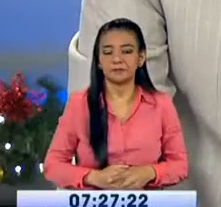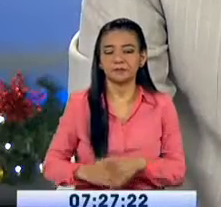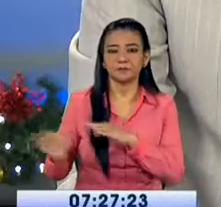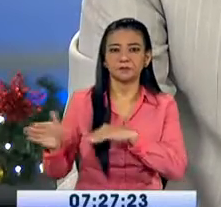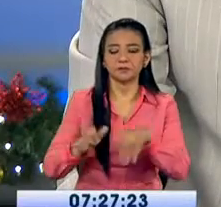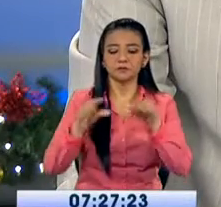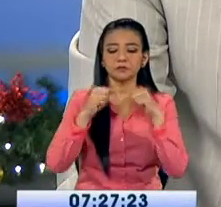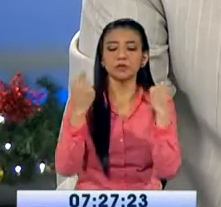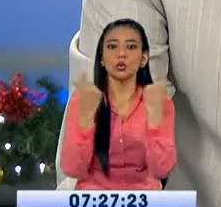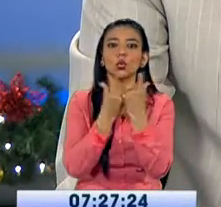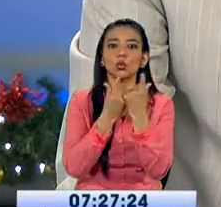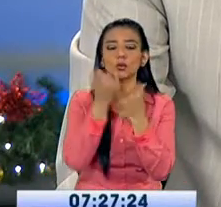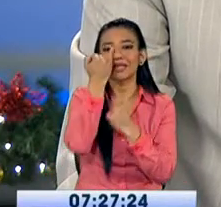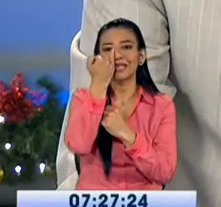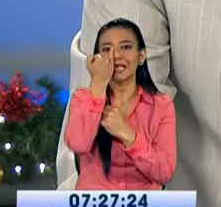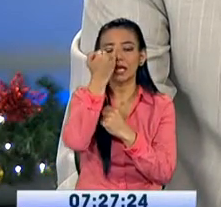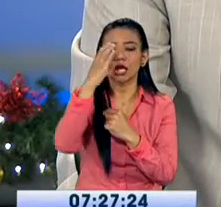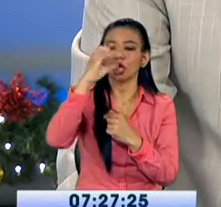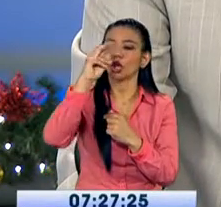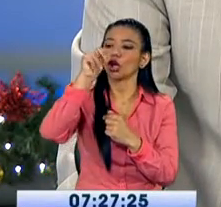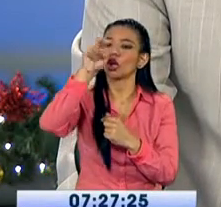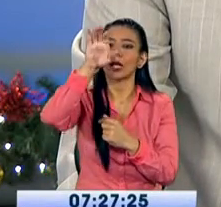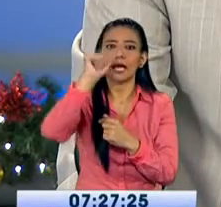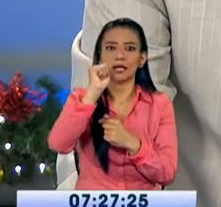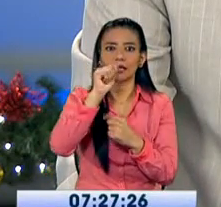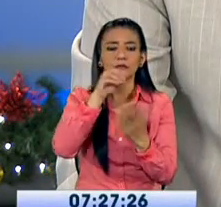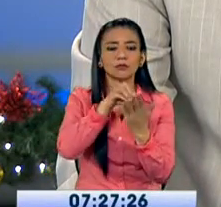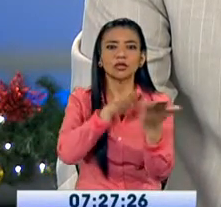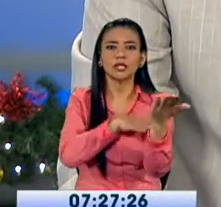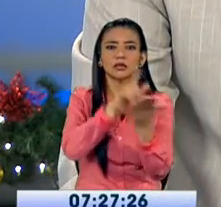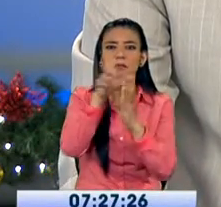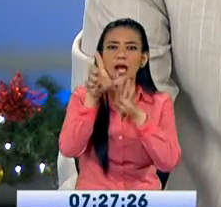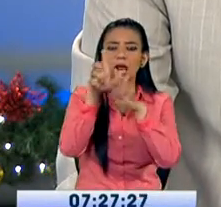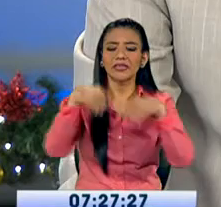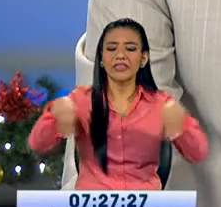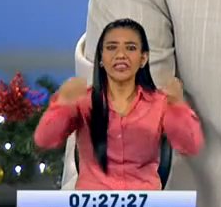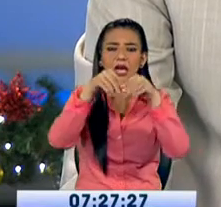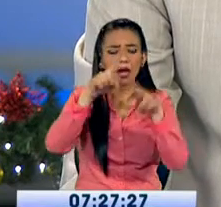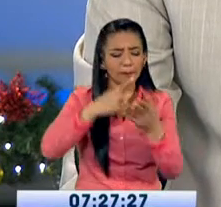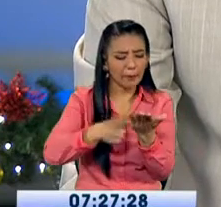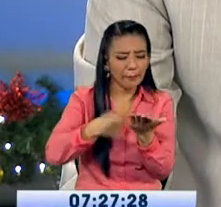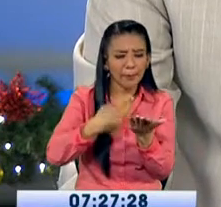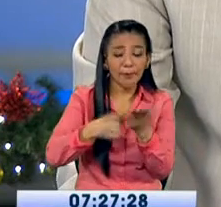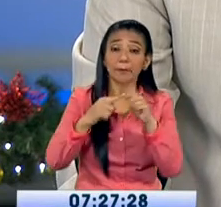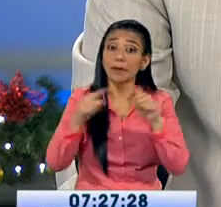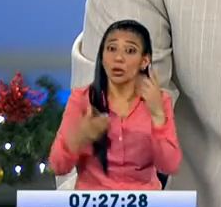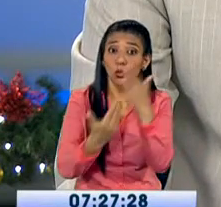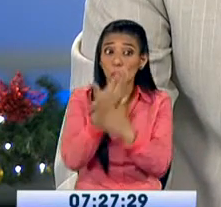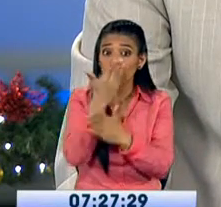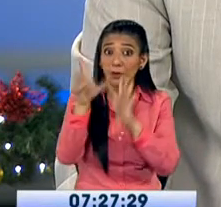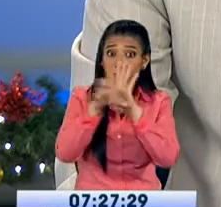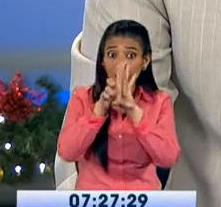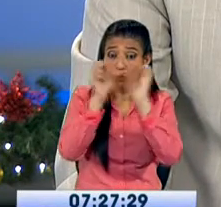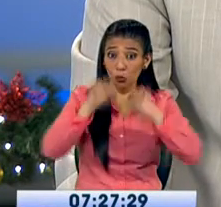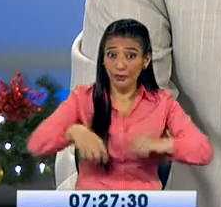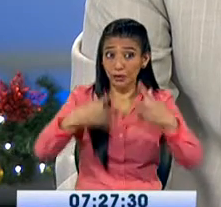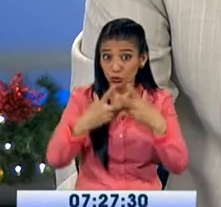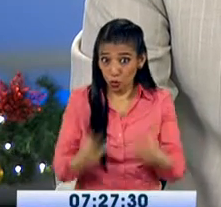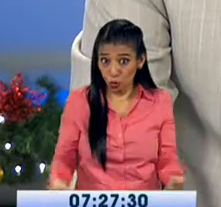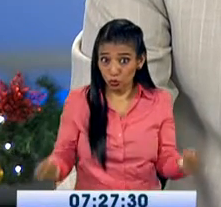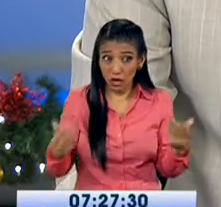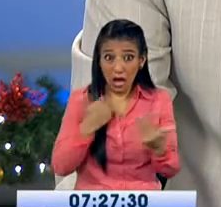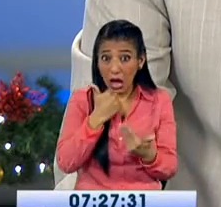La CONAIE anuncia el inicio de un proceso de análisis del proyecto final para la ley de tierras, aunque adelanta que la nueva ley no soluciona los puntos más